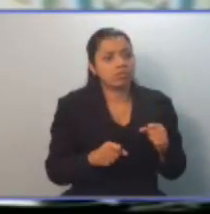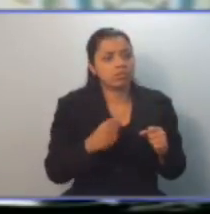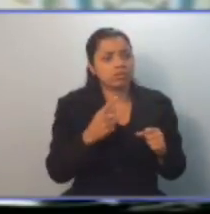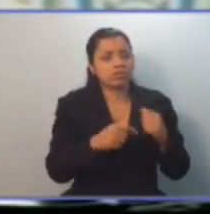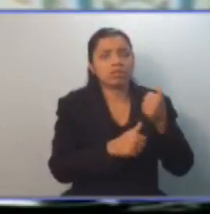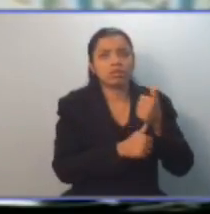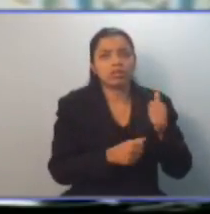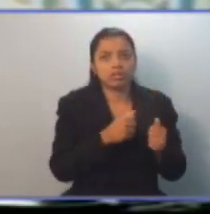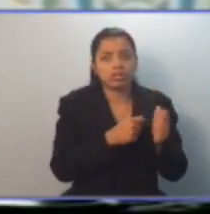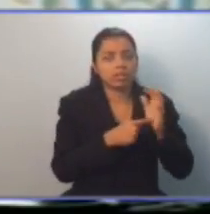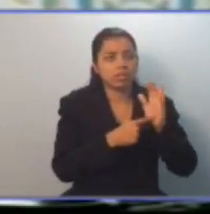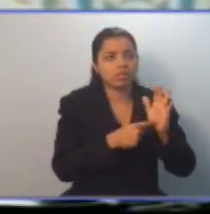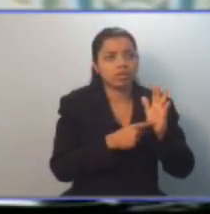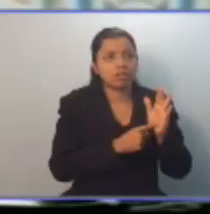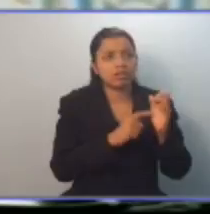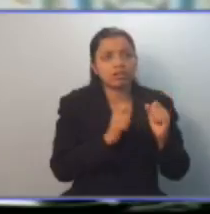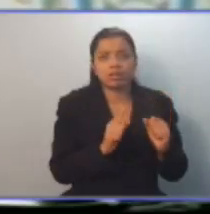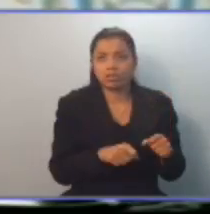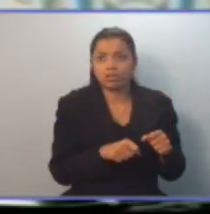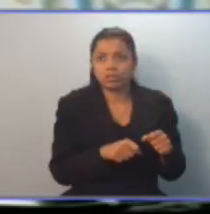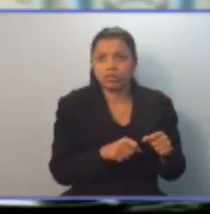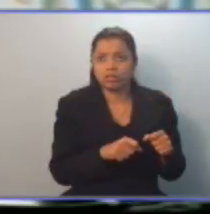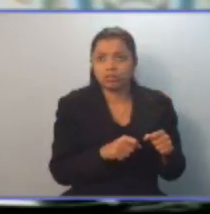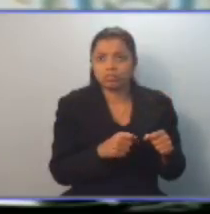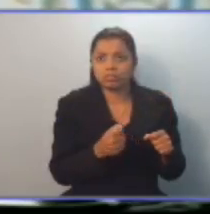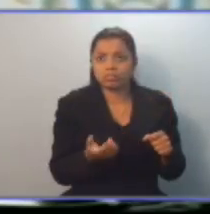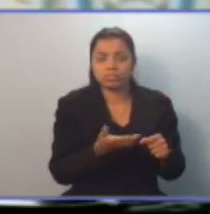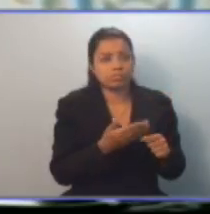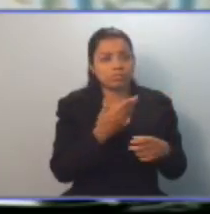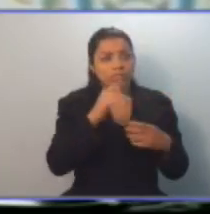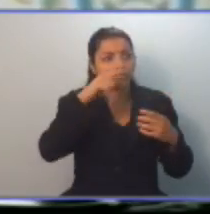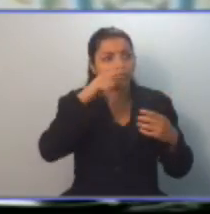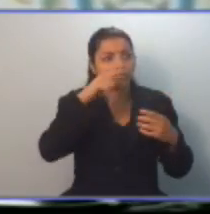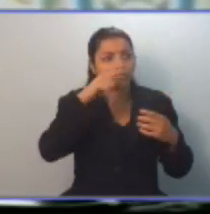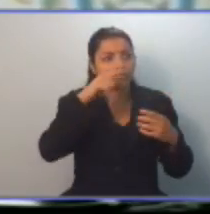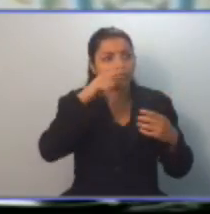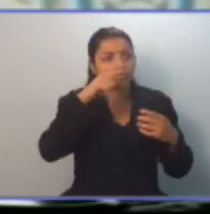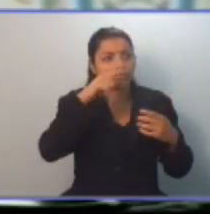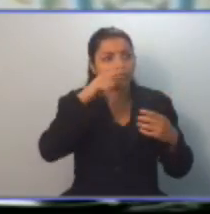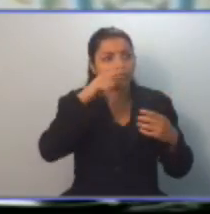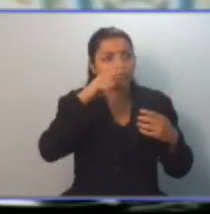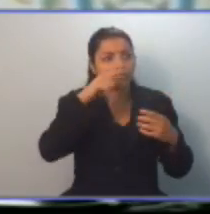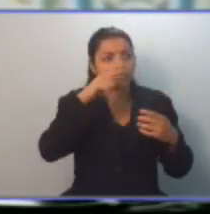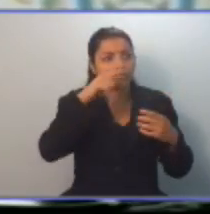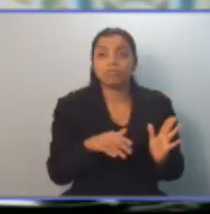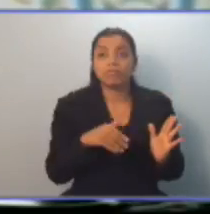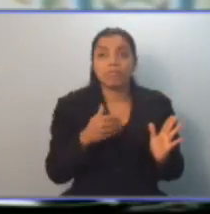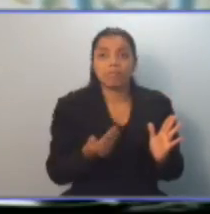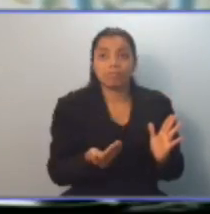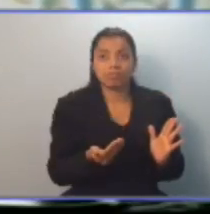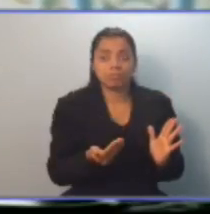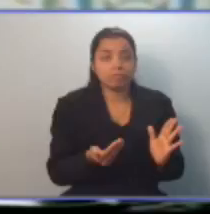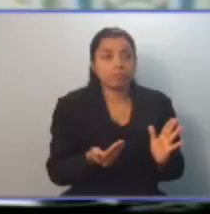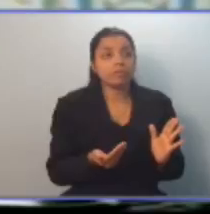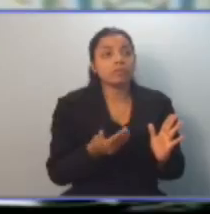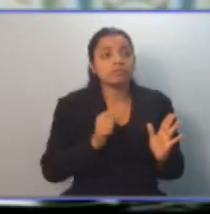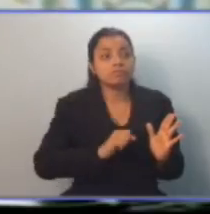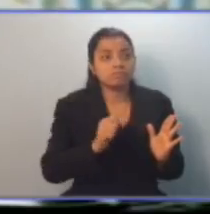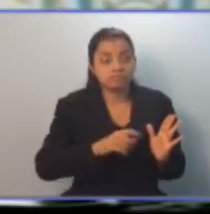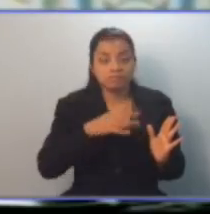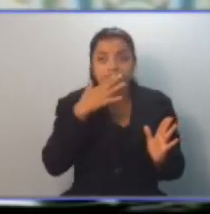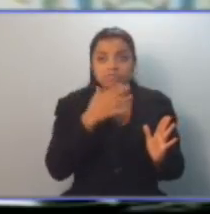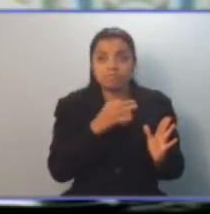candidatos a estar forzosamente dentro de partidos políticos. Pero sin embargo también es cierto que